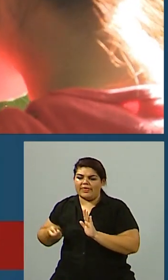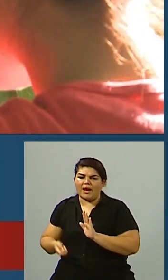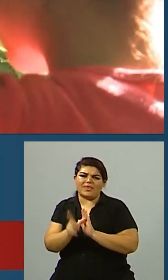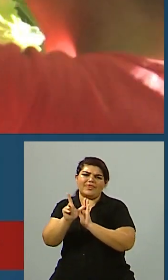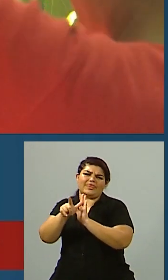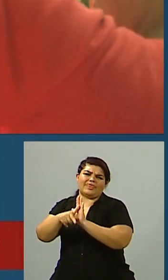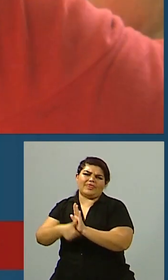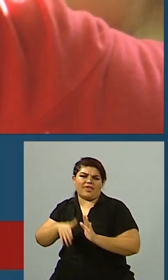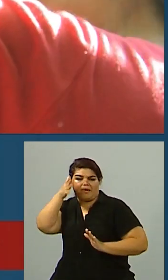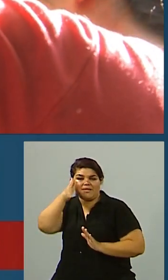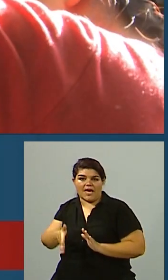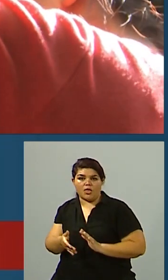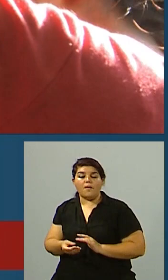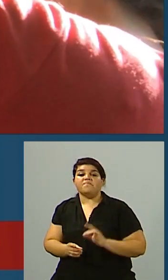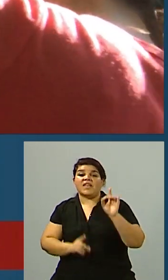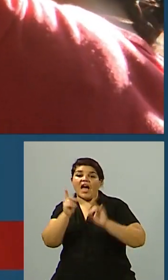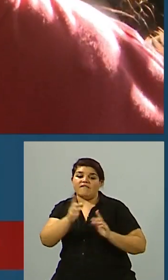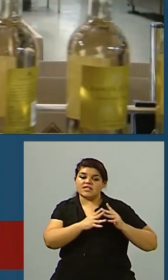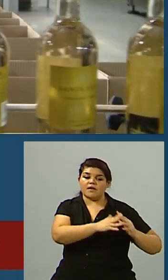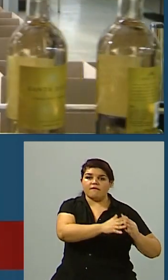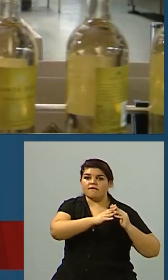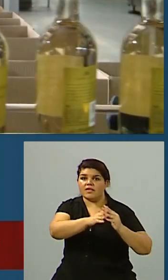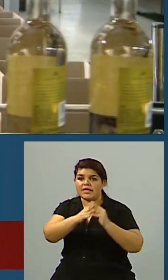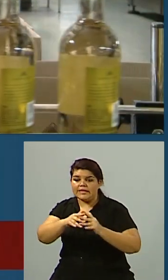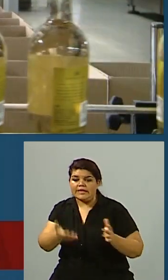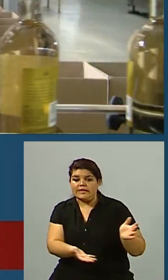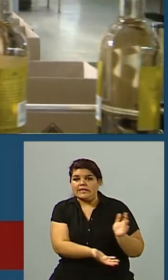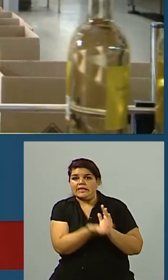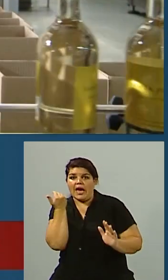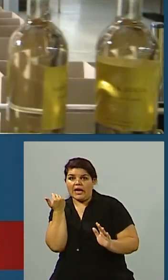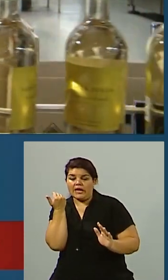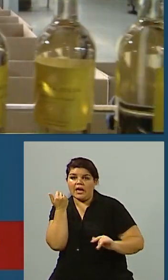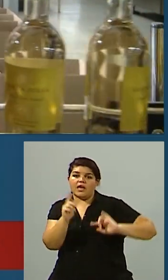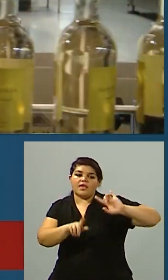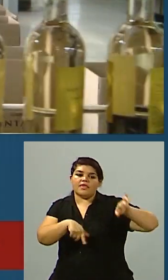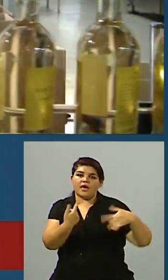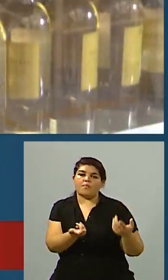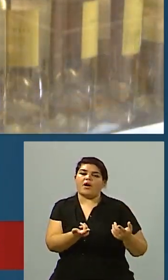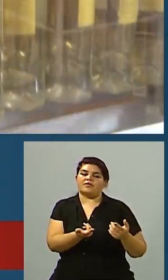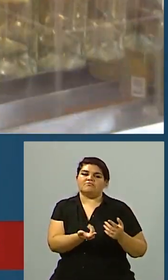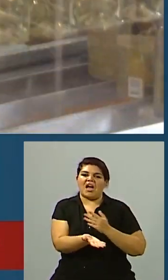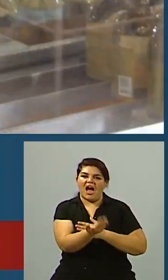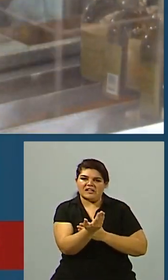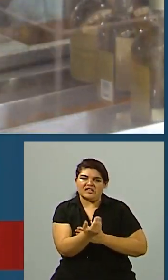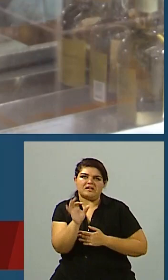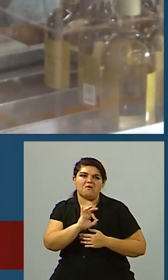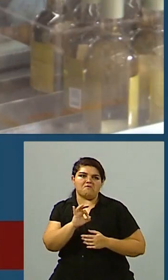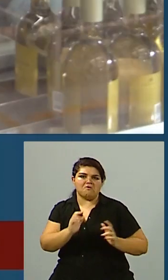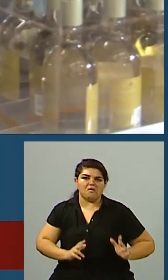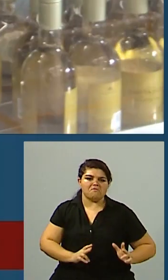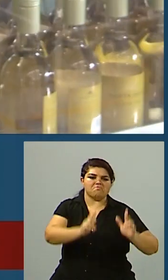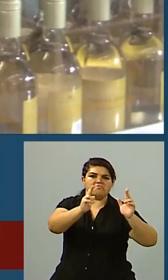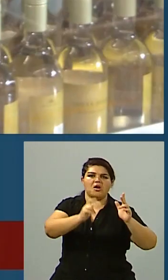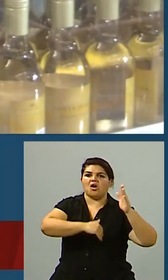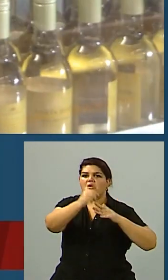negocio inmobiliario. Que es una tendencia que ha crecido y mucho, ¿no? Claro, o alquilarlo para otras actividades agropecuarias, ¿no es cierto?, que